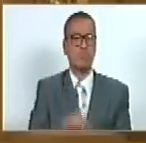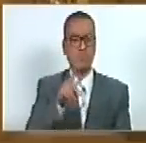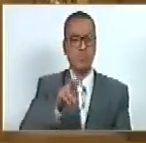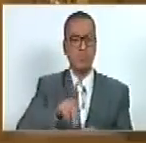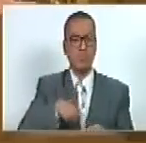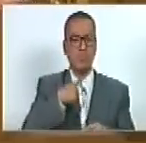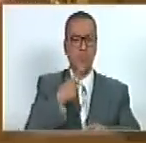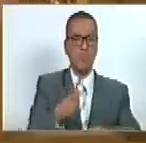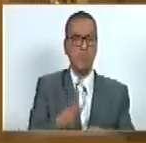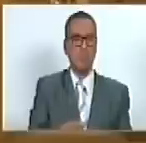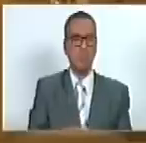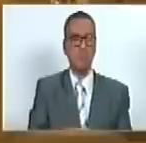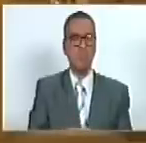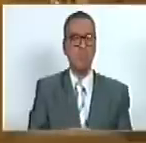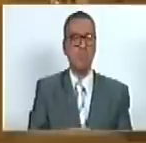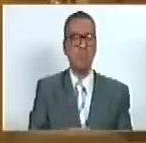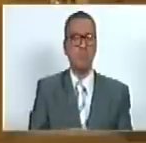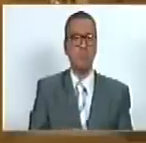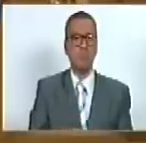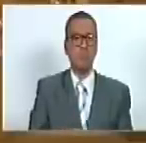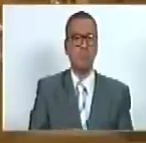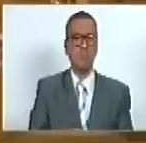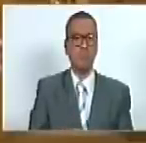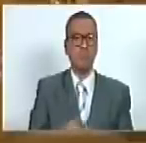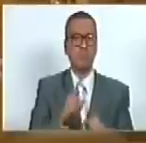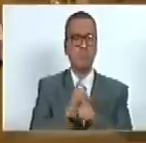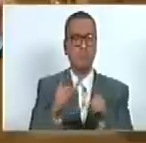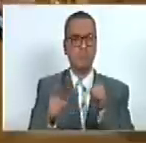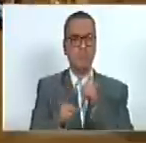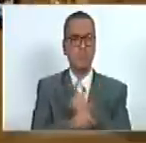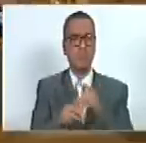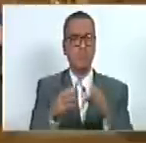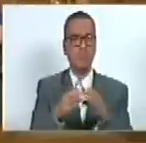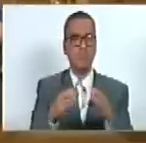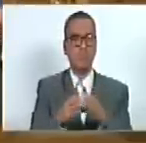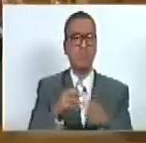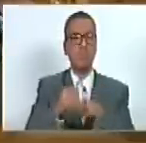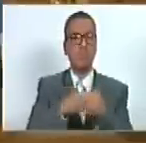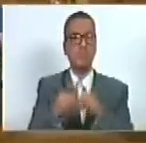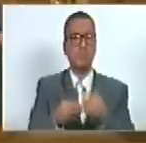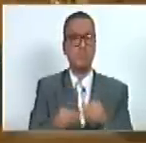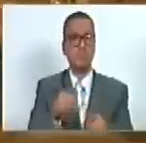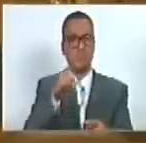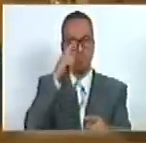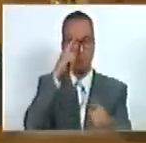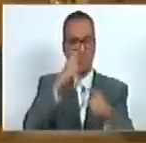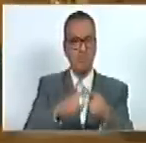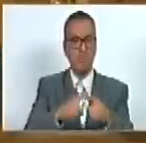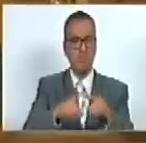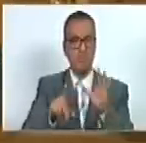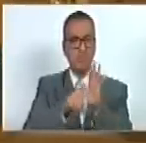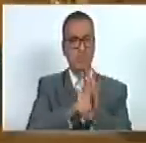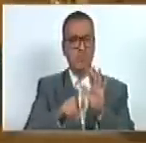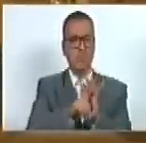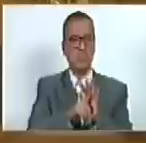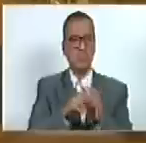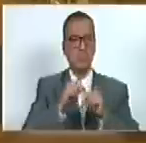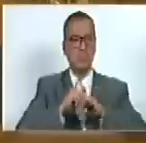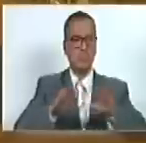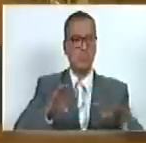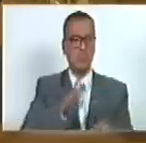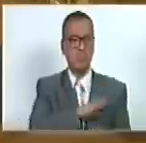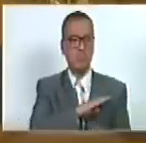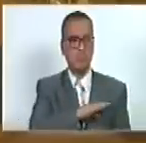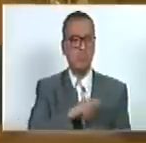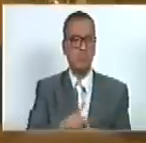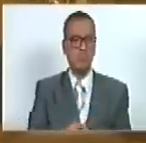podrán, que es un condicional, se reemplace por serán objeto de la ley de extinción